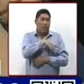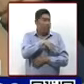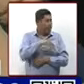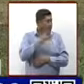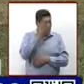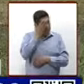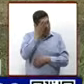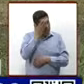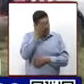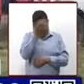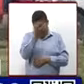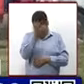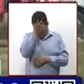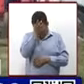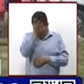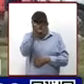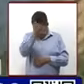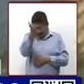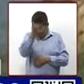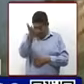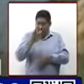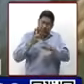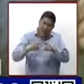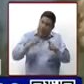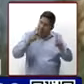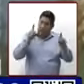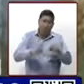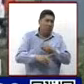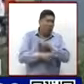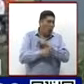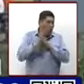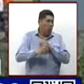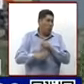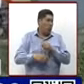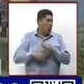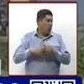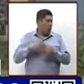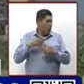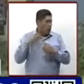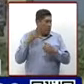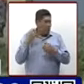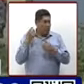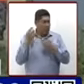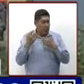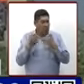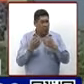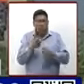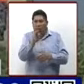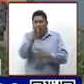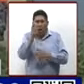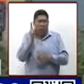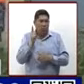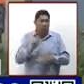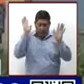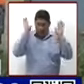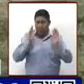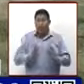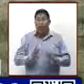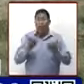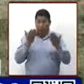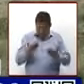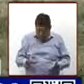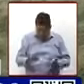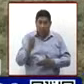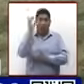Chile por diferentes delitos que habrían cometido en ese vecino país. Ya en nuestro sector en